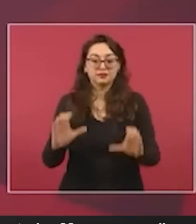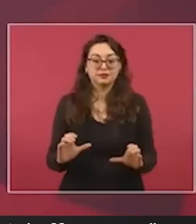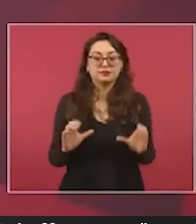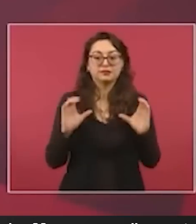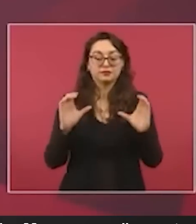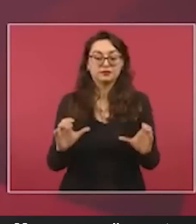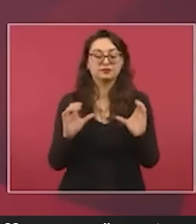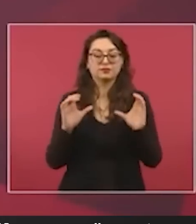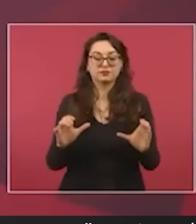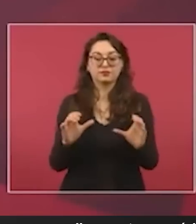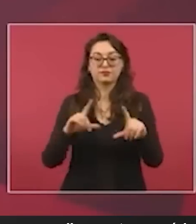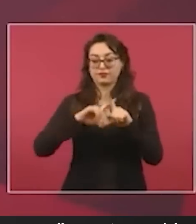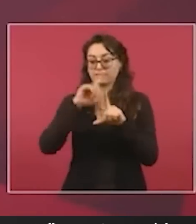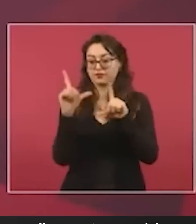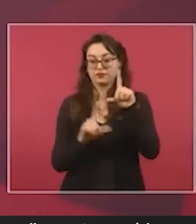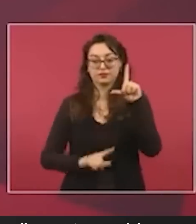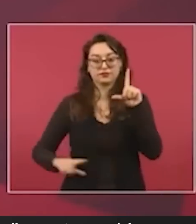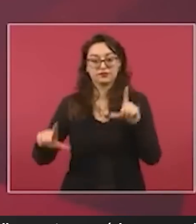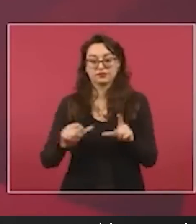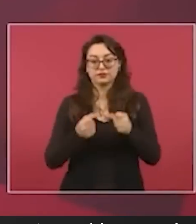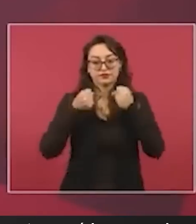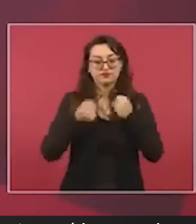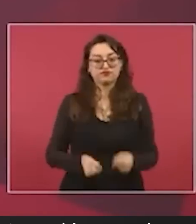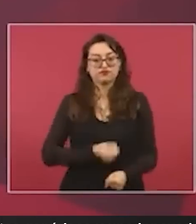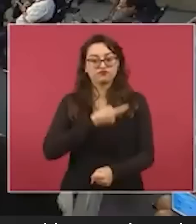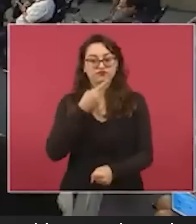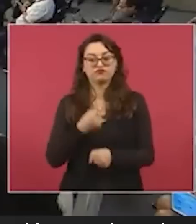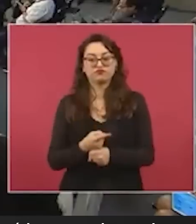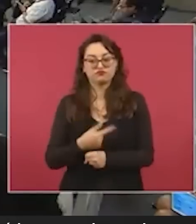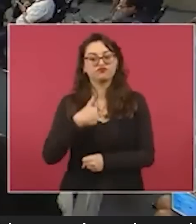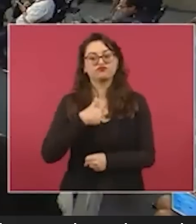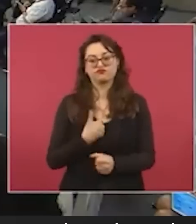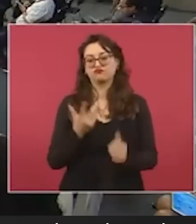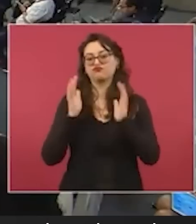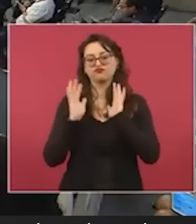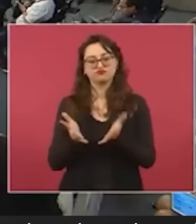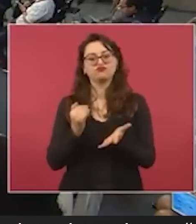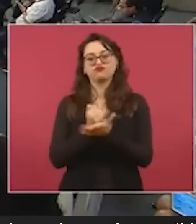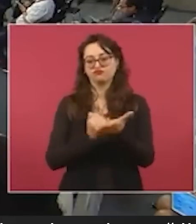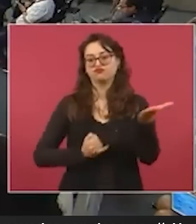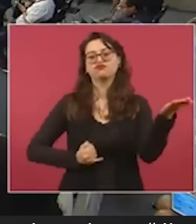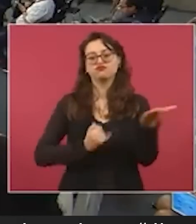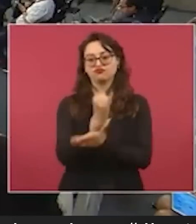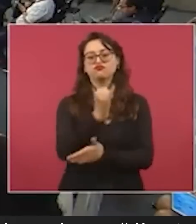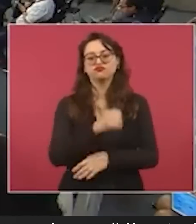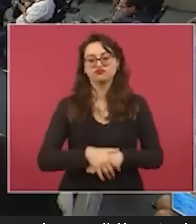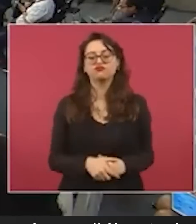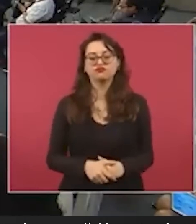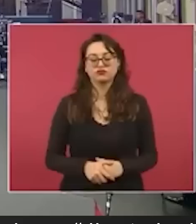por seguridad nacional. Ya tomé esa decisión.